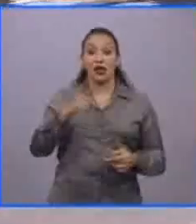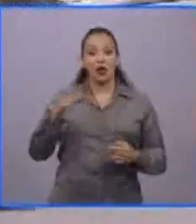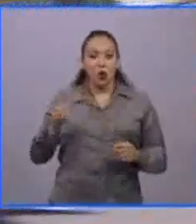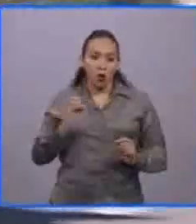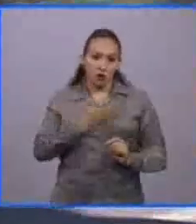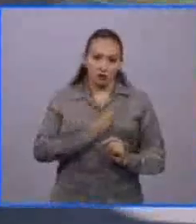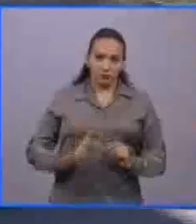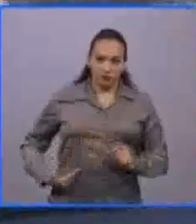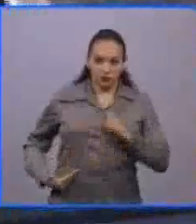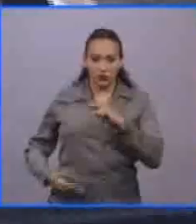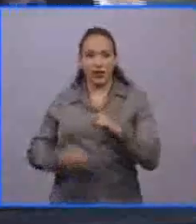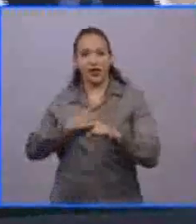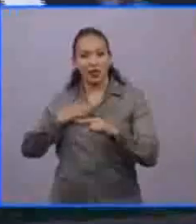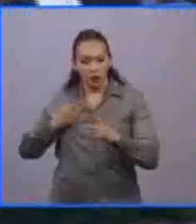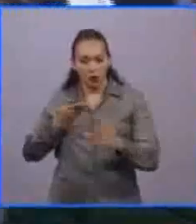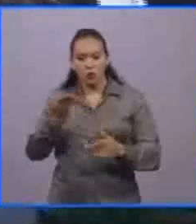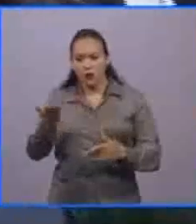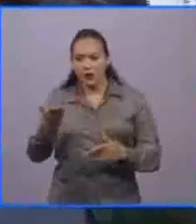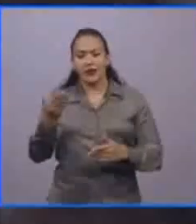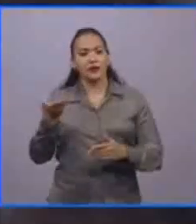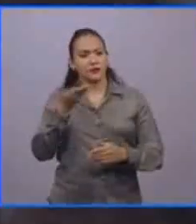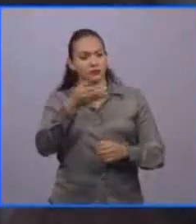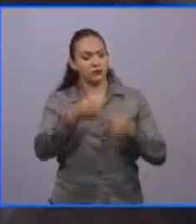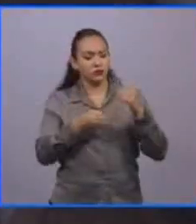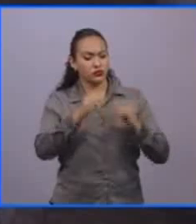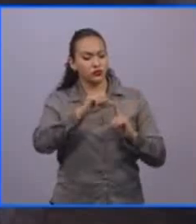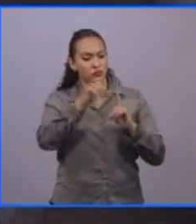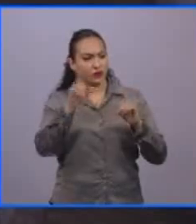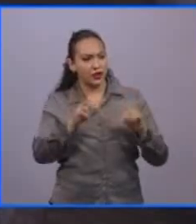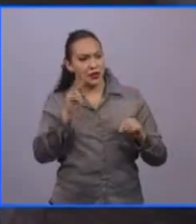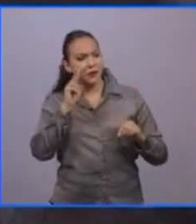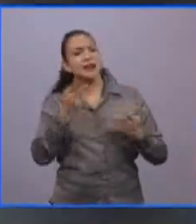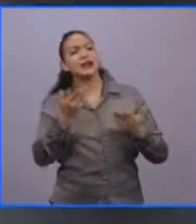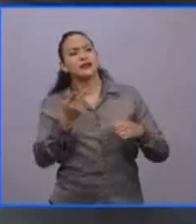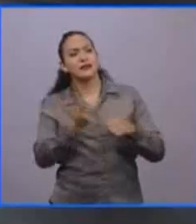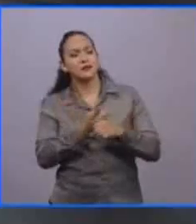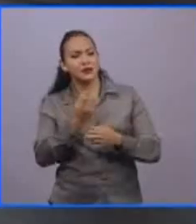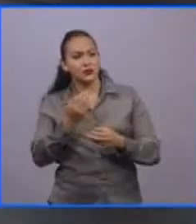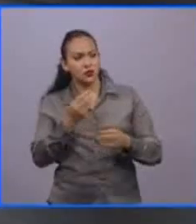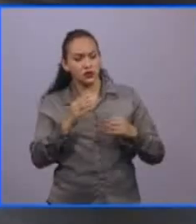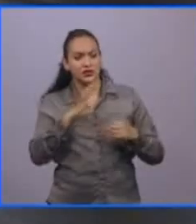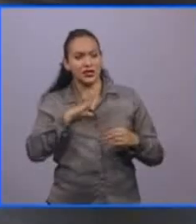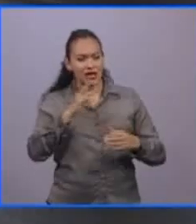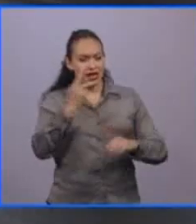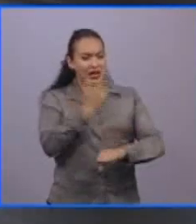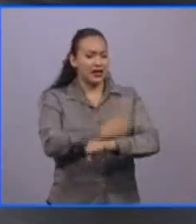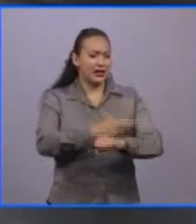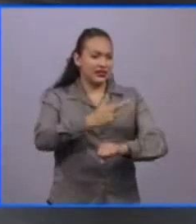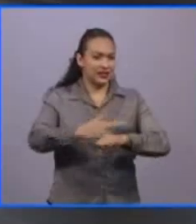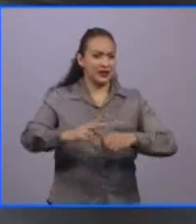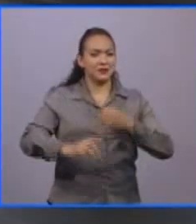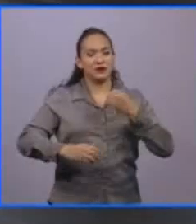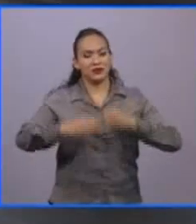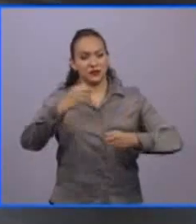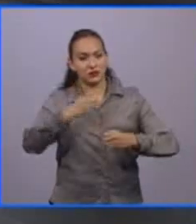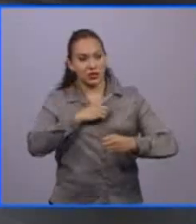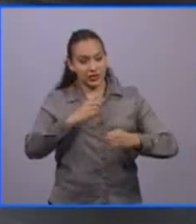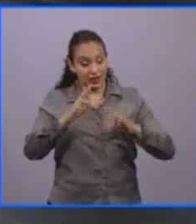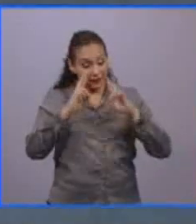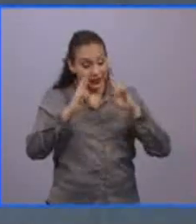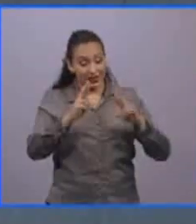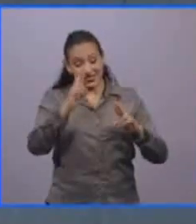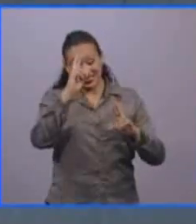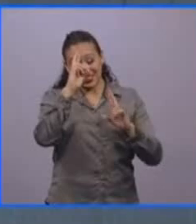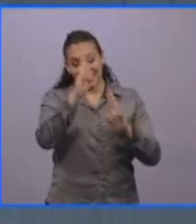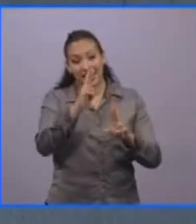Ejecutivo Federal podrán solicitar a la Suprema Corte que las controversias y acciones sean sustanciadas y resueltas de manera